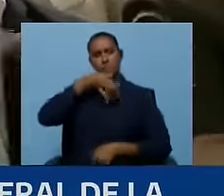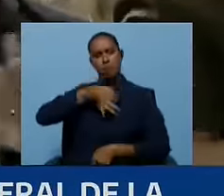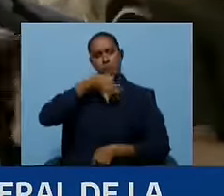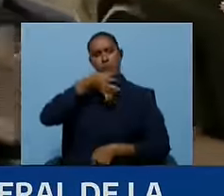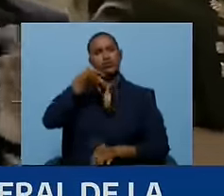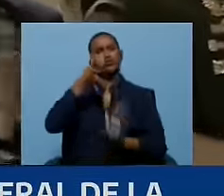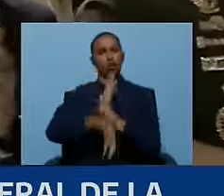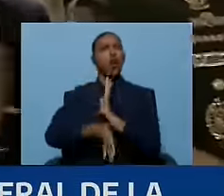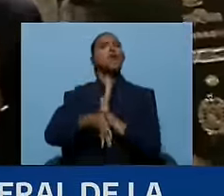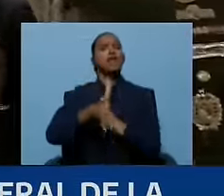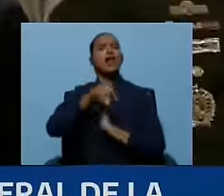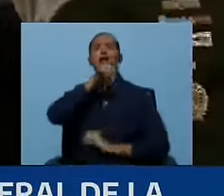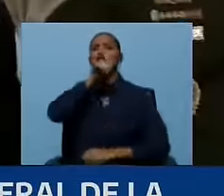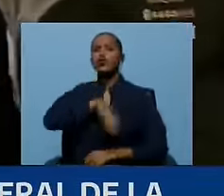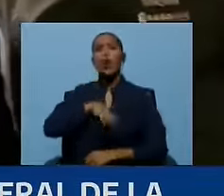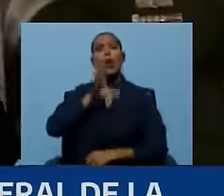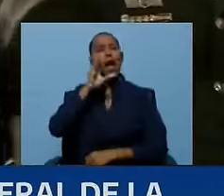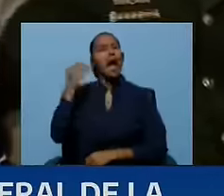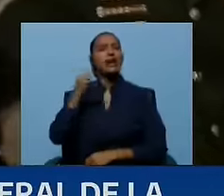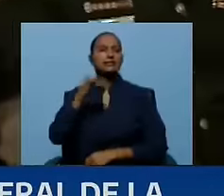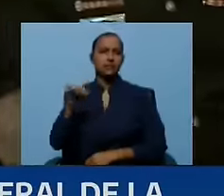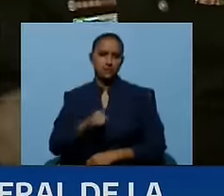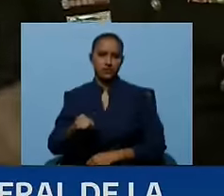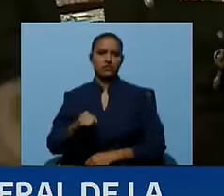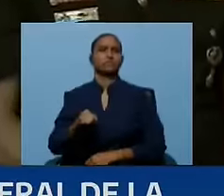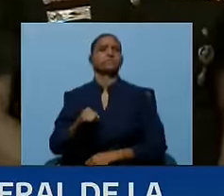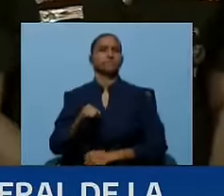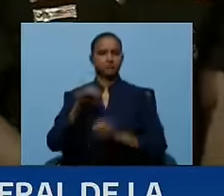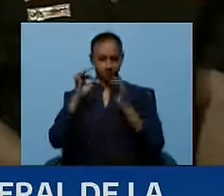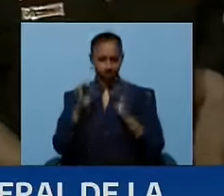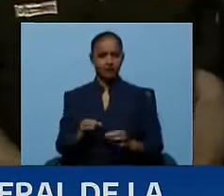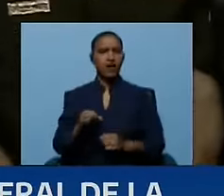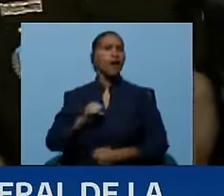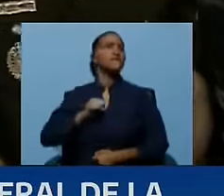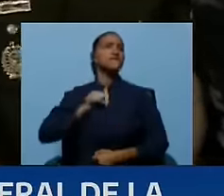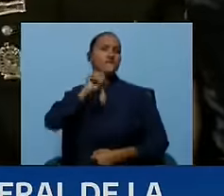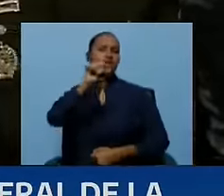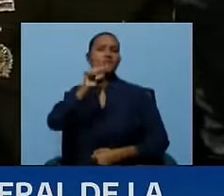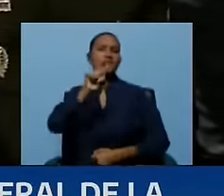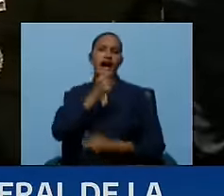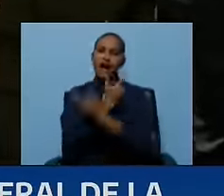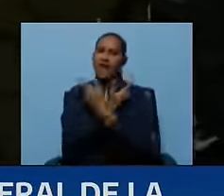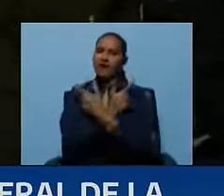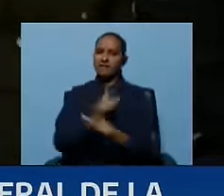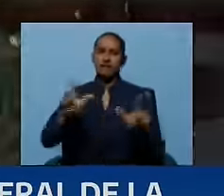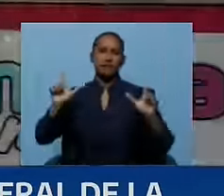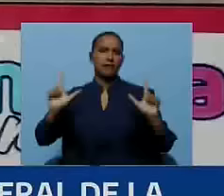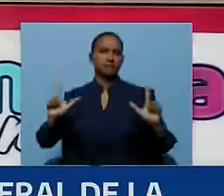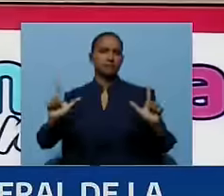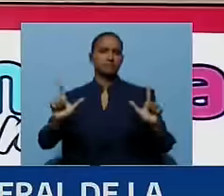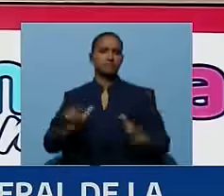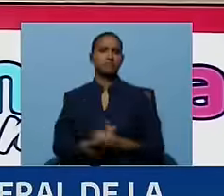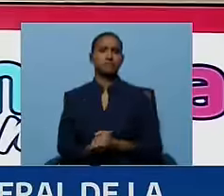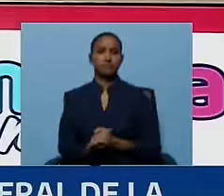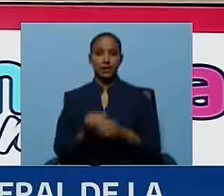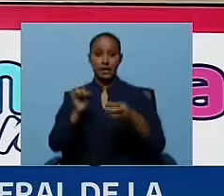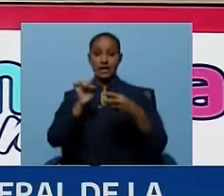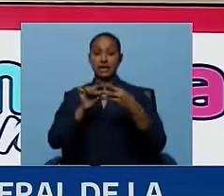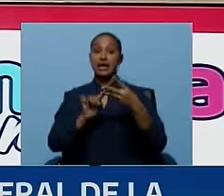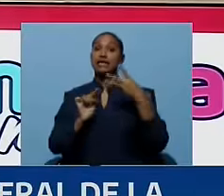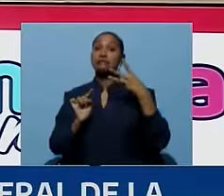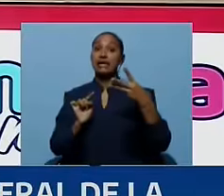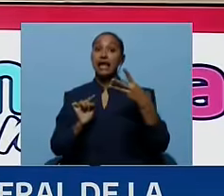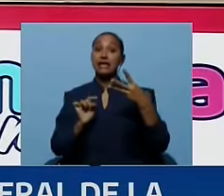con sus consignas: oligarcas, temblad, viva la libertad. Tres consignas lanzaron